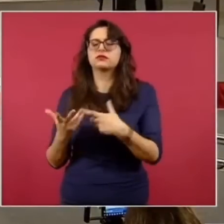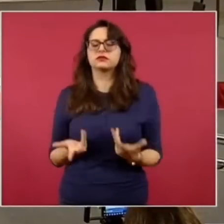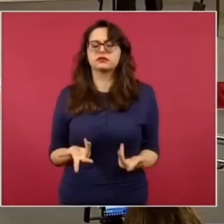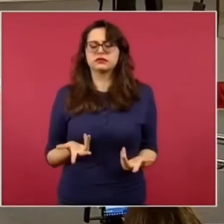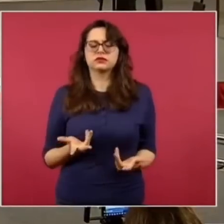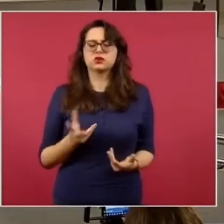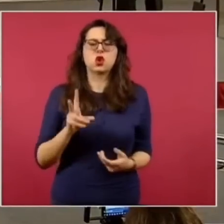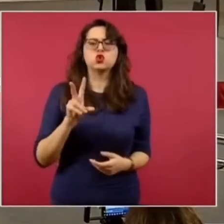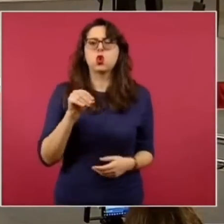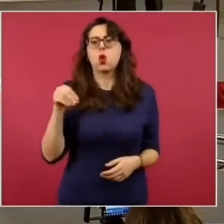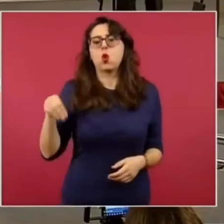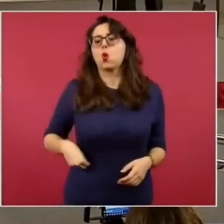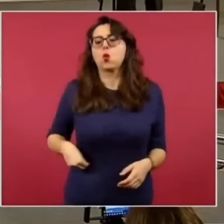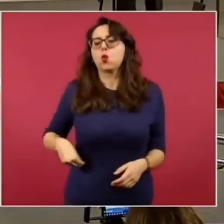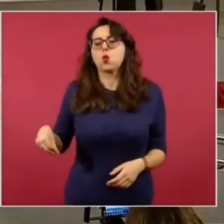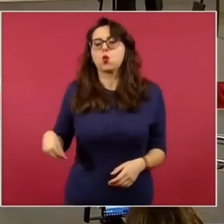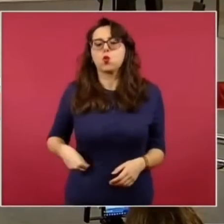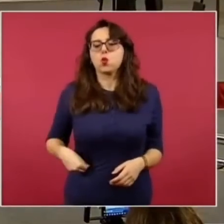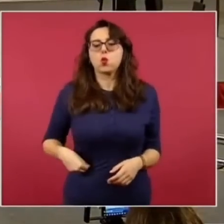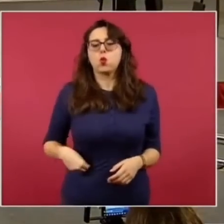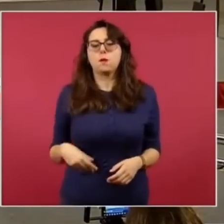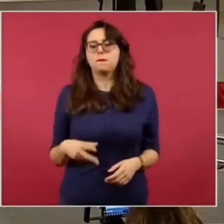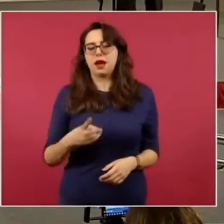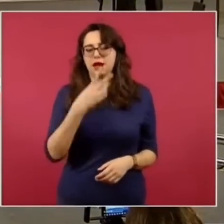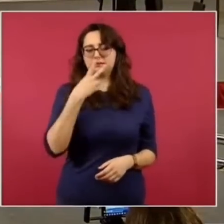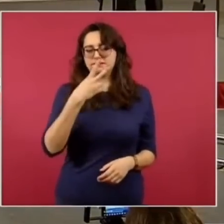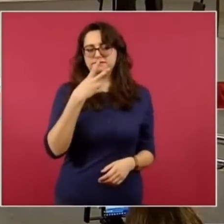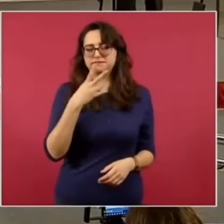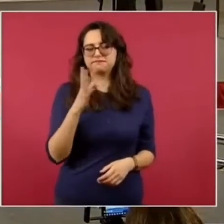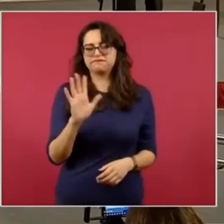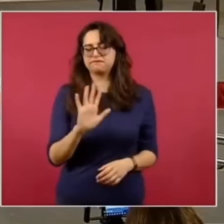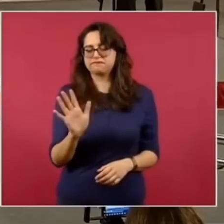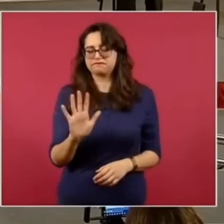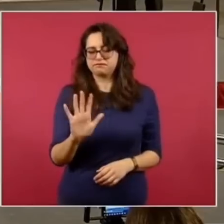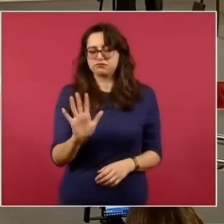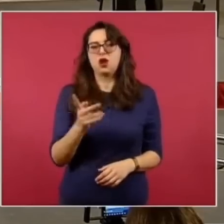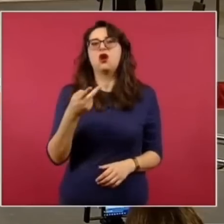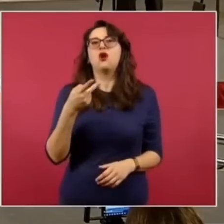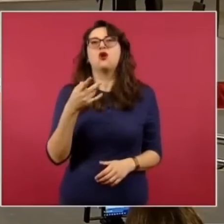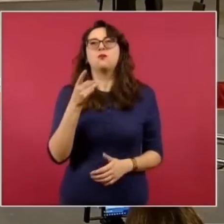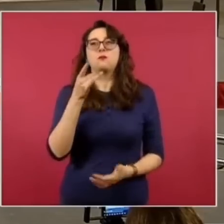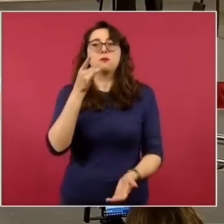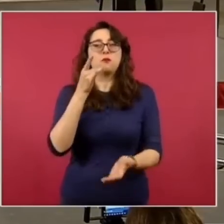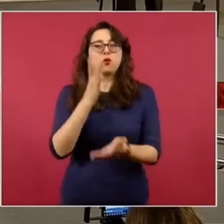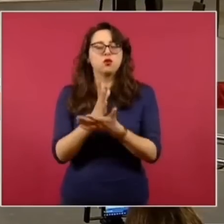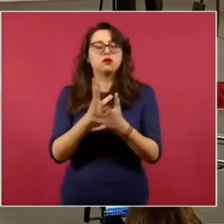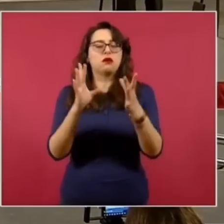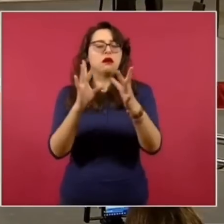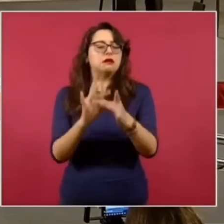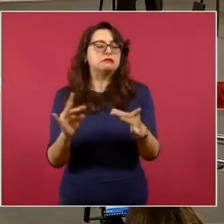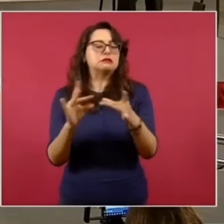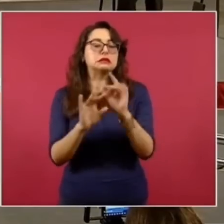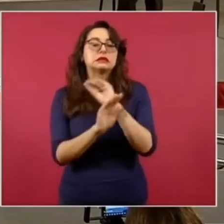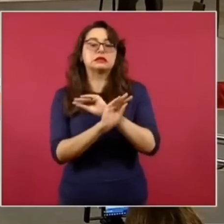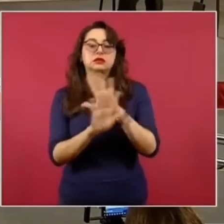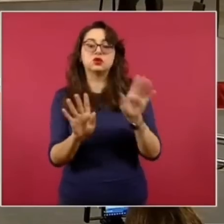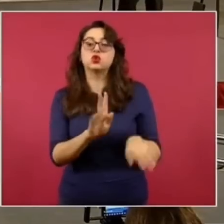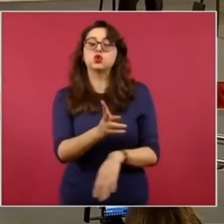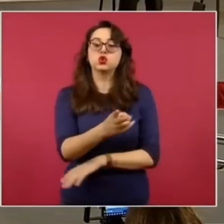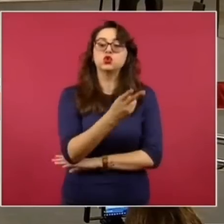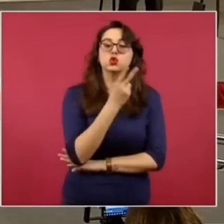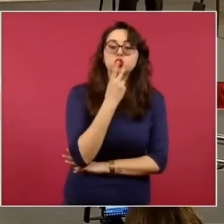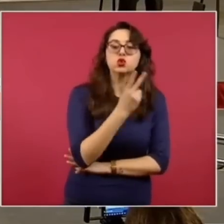estas conductas, esto puede estar ligado a otros factores, pero ciertamente el tabaco es un producto